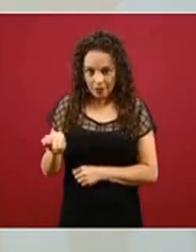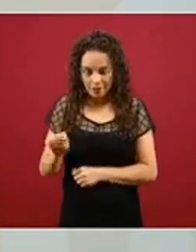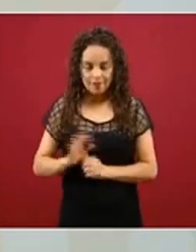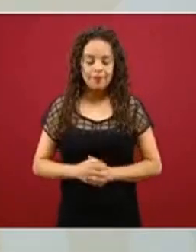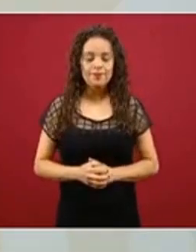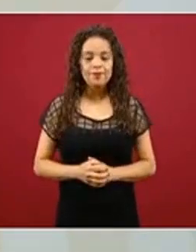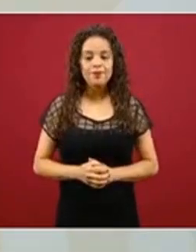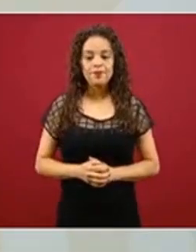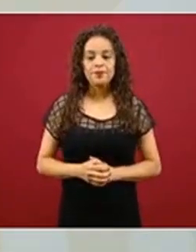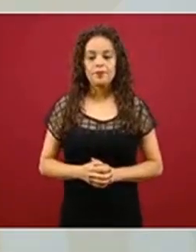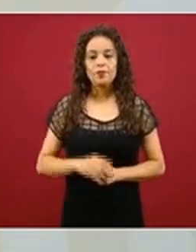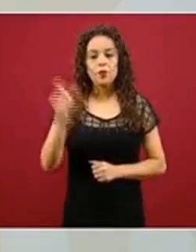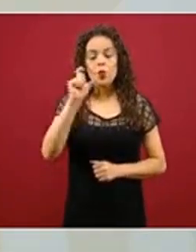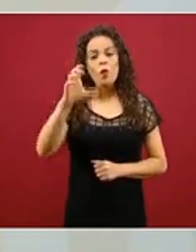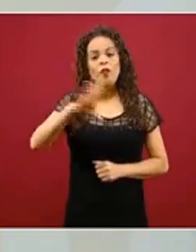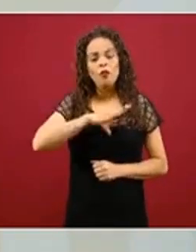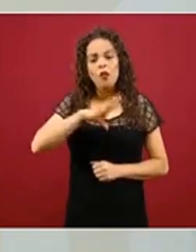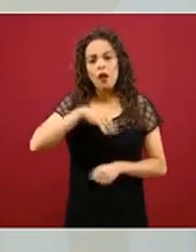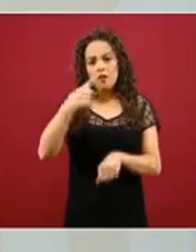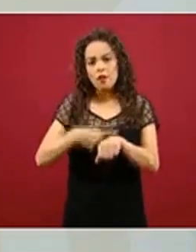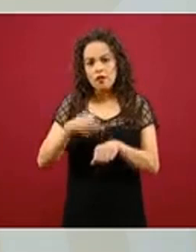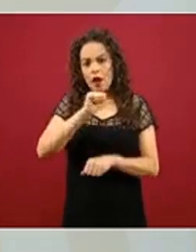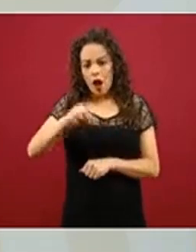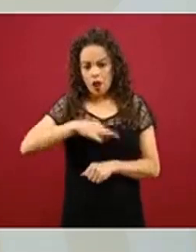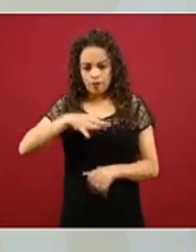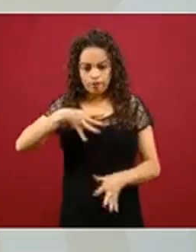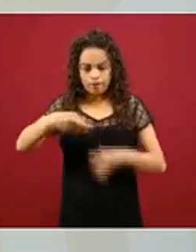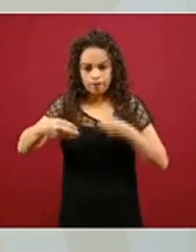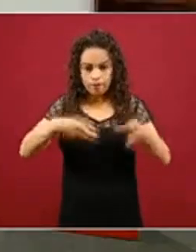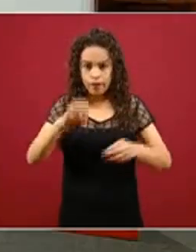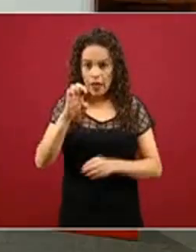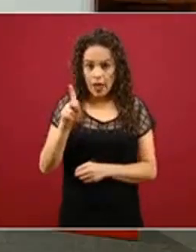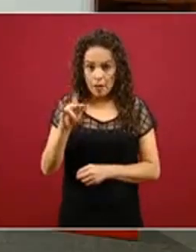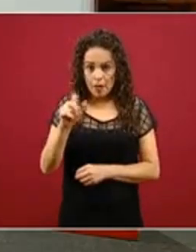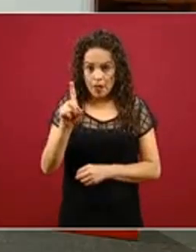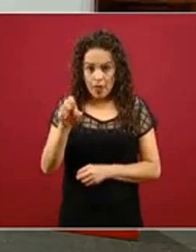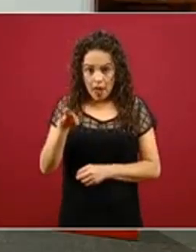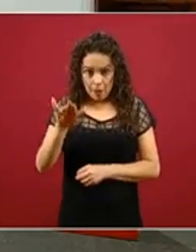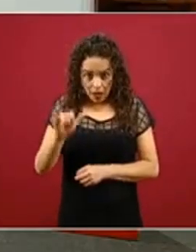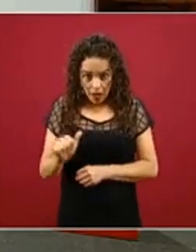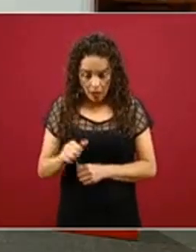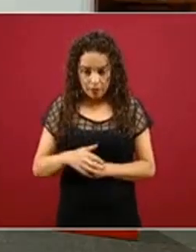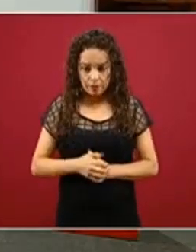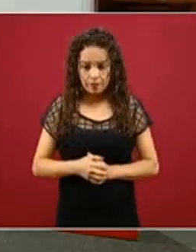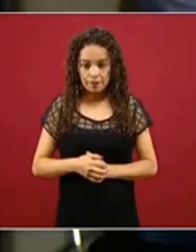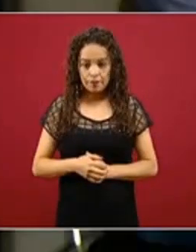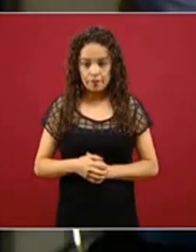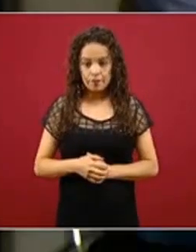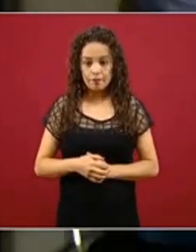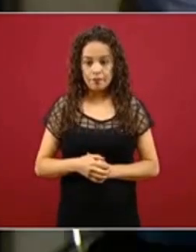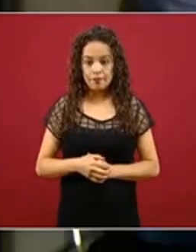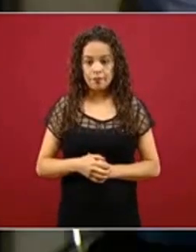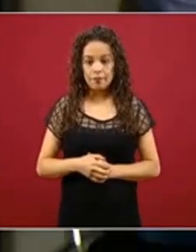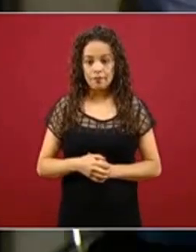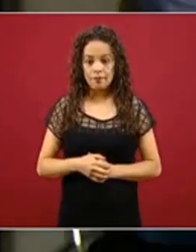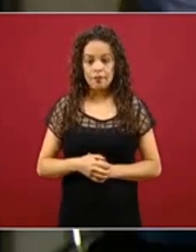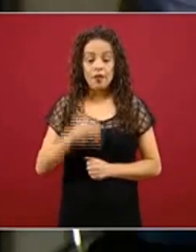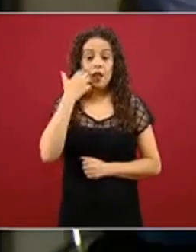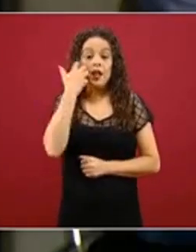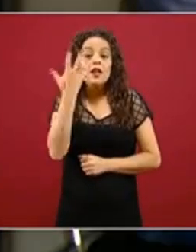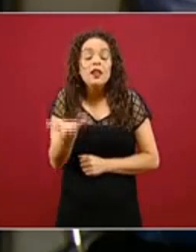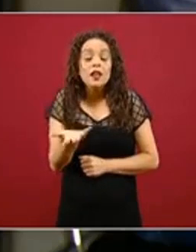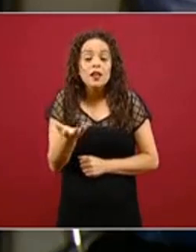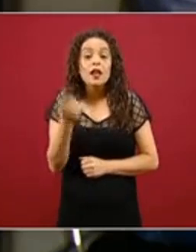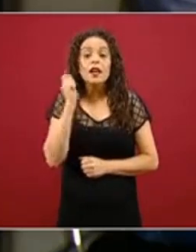Tradicionalmente, cuando tenemos enfermedades epidémicas, brotes, queremos que se acaben rápido, causando el menor